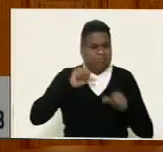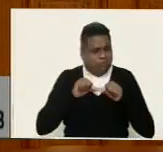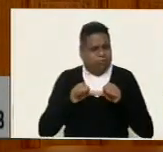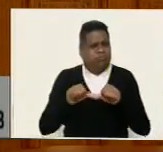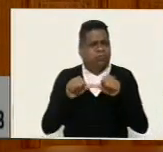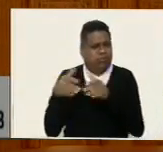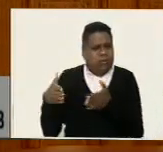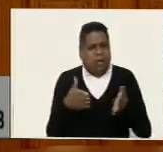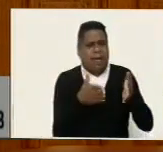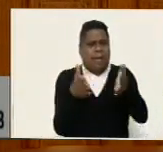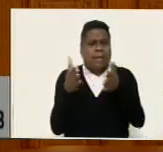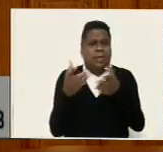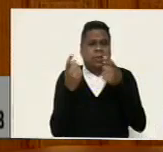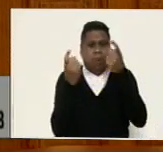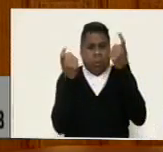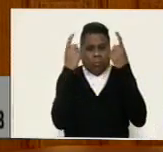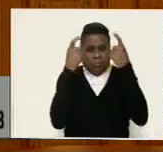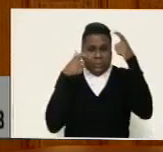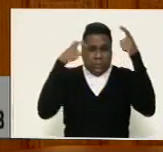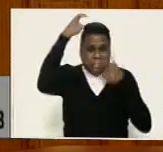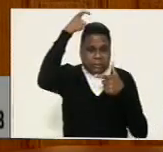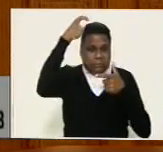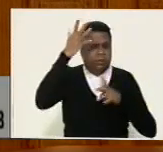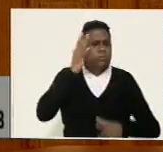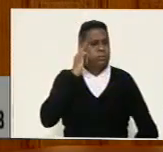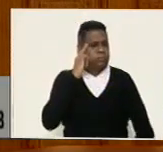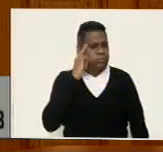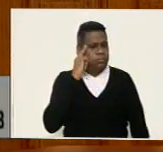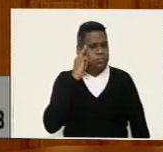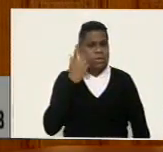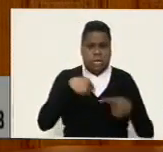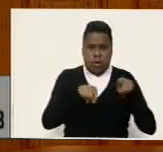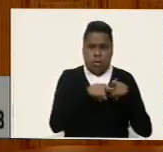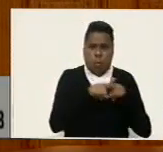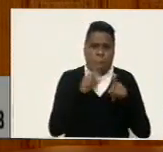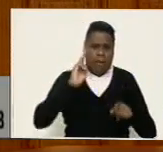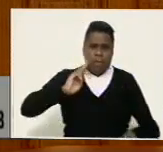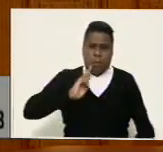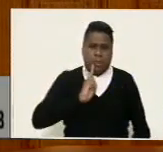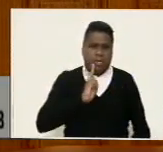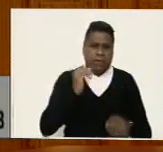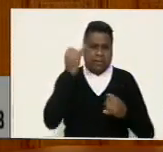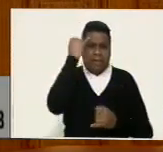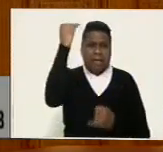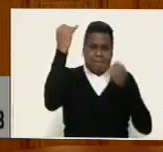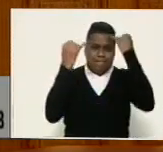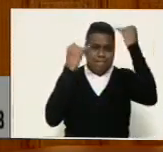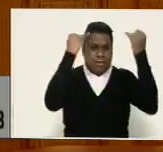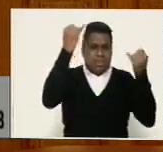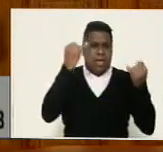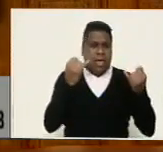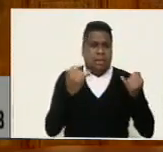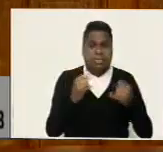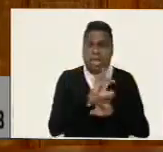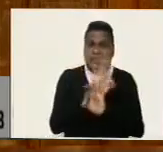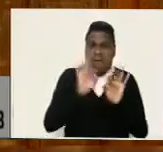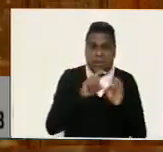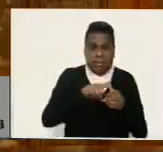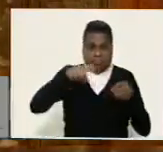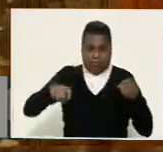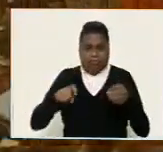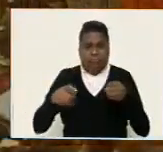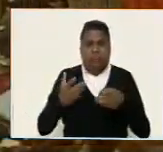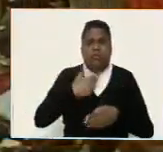en el camino que Chávez nos trazó, siguiendo el legado de Bolívar y de Chávez. Y de ahí nadie nos va a apartar, porque nosotros decidimos